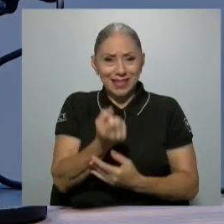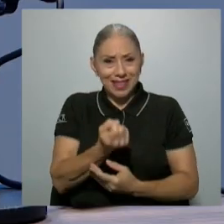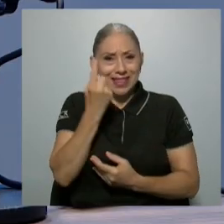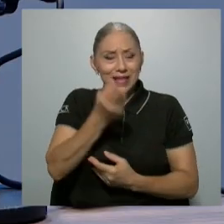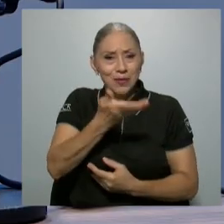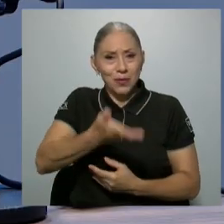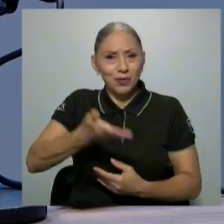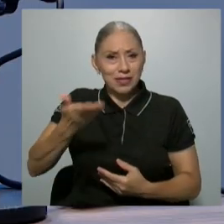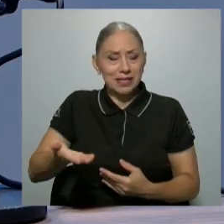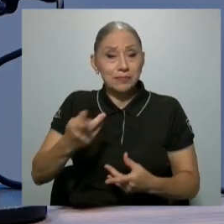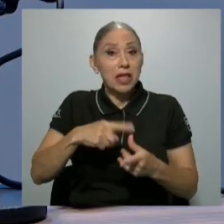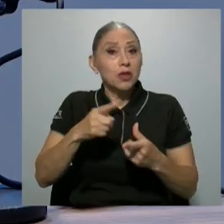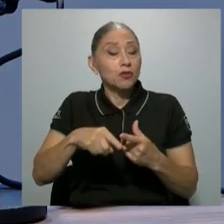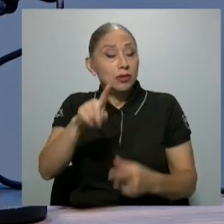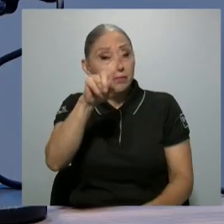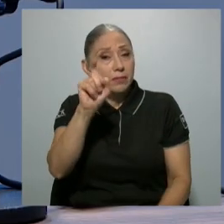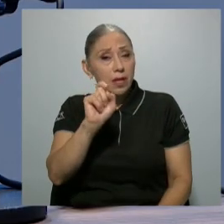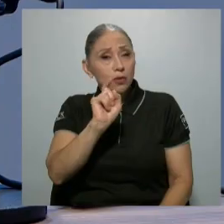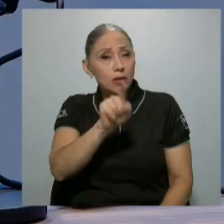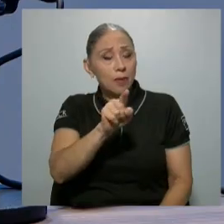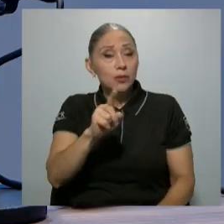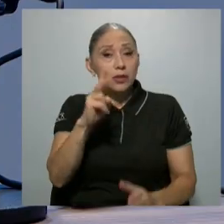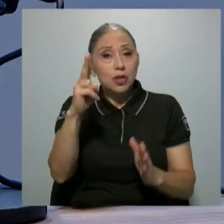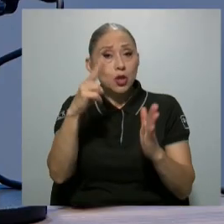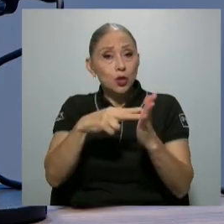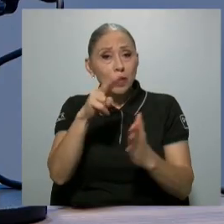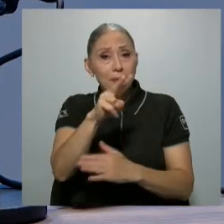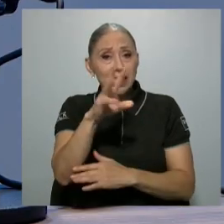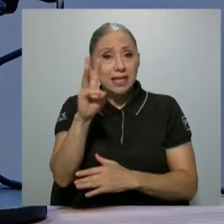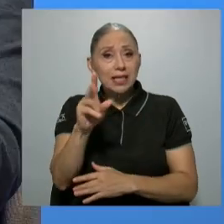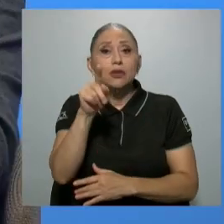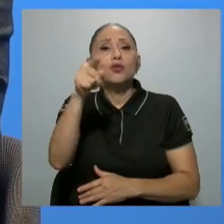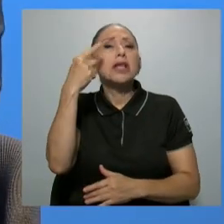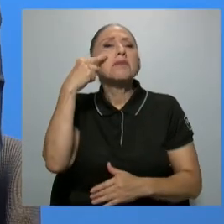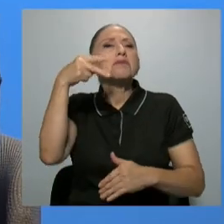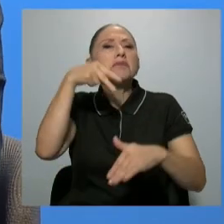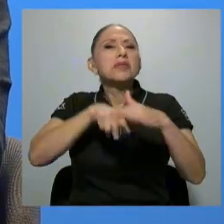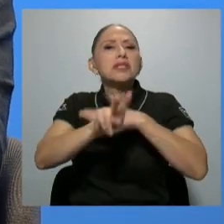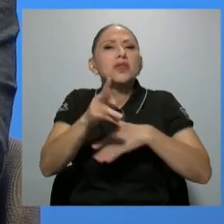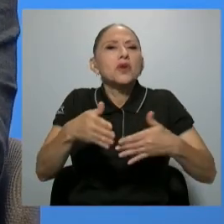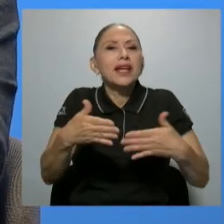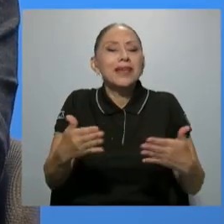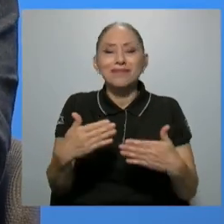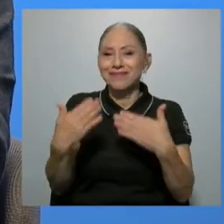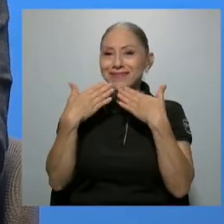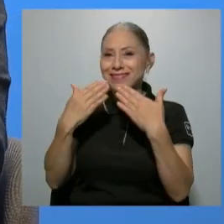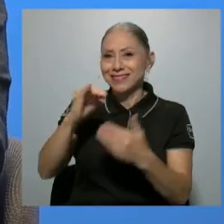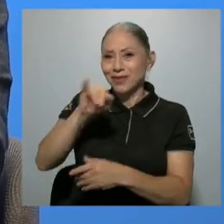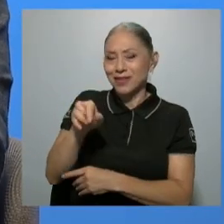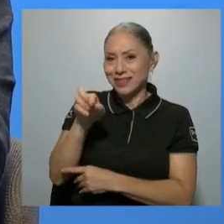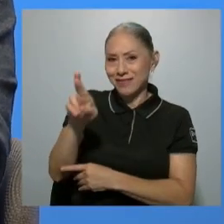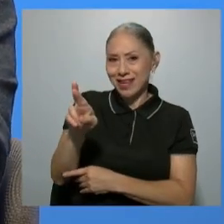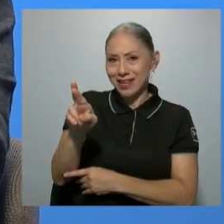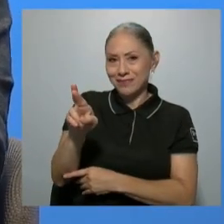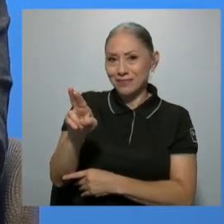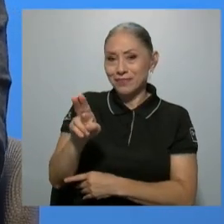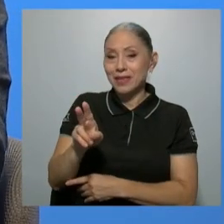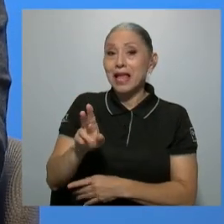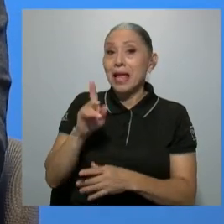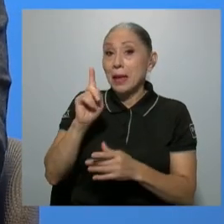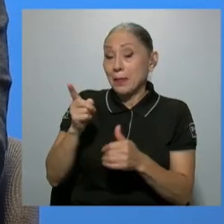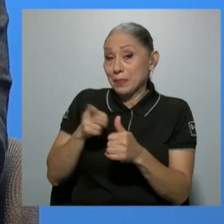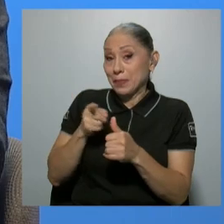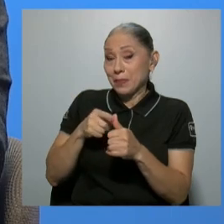nos tiene para 2026, don José Luis? Muchas gracias, Juan Rafael, y de verdad me voy a tomar unos segundos